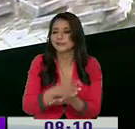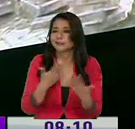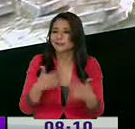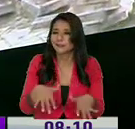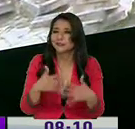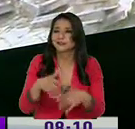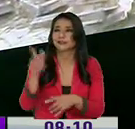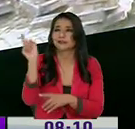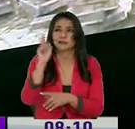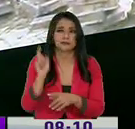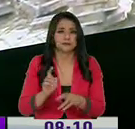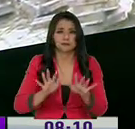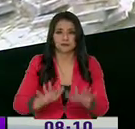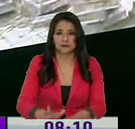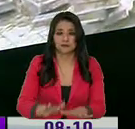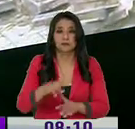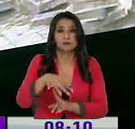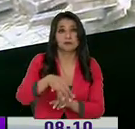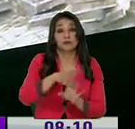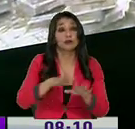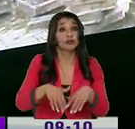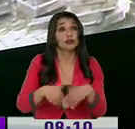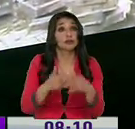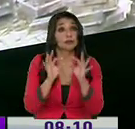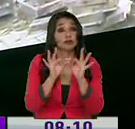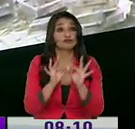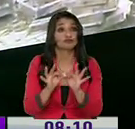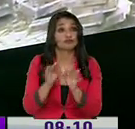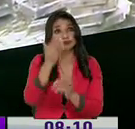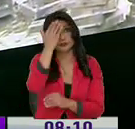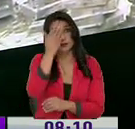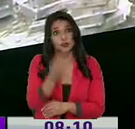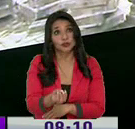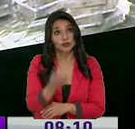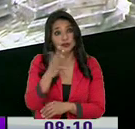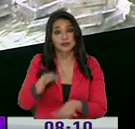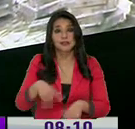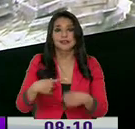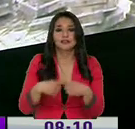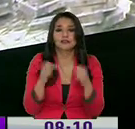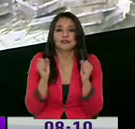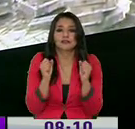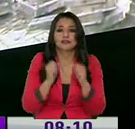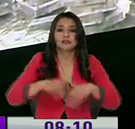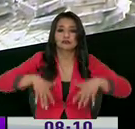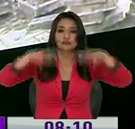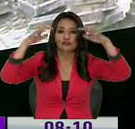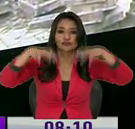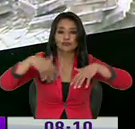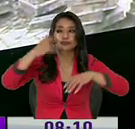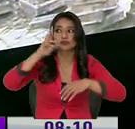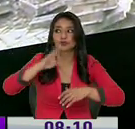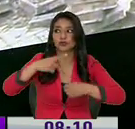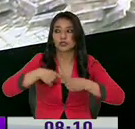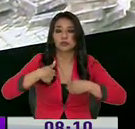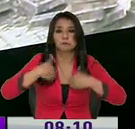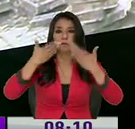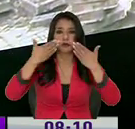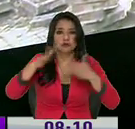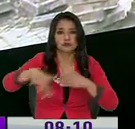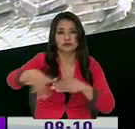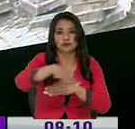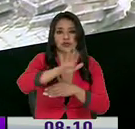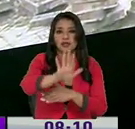ornato de la ciudad y el parque. ¿Cómo va la recuperación? Buenos días, fríos días, llovizna en el sur de la ciudad. No sé cómo está el clima allá en